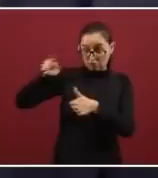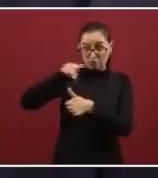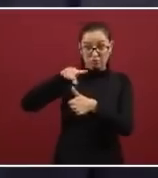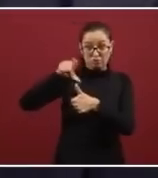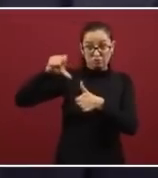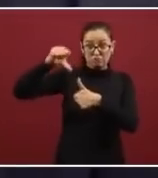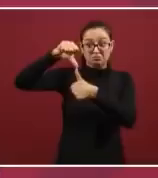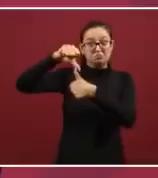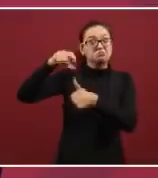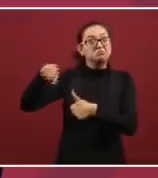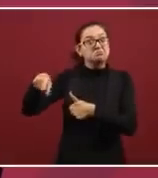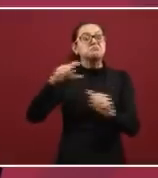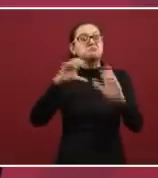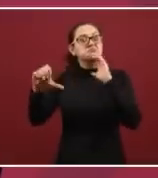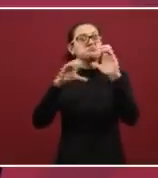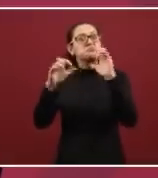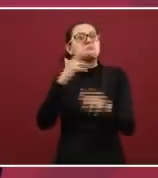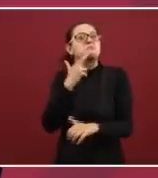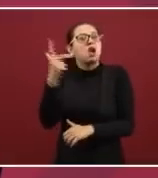tienen mejor comunicación